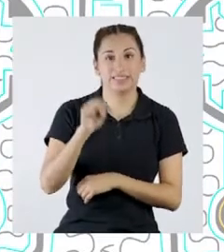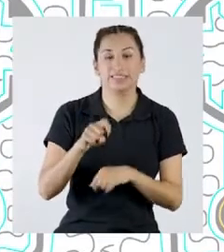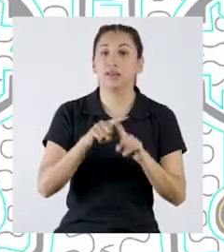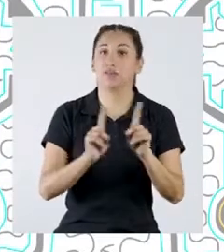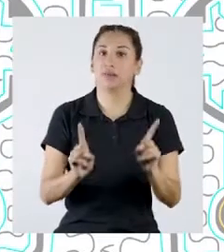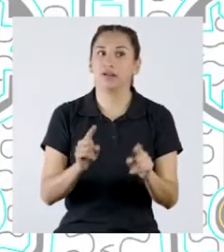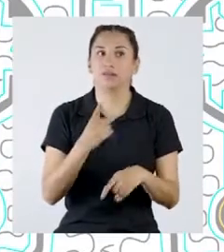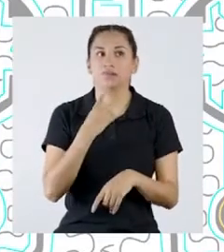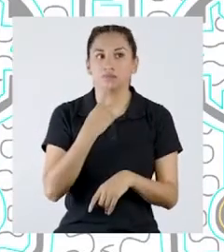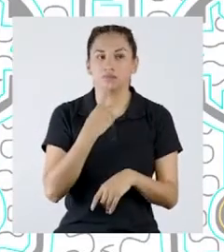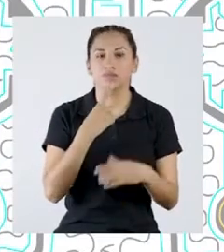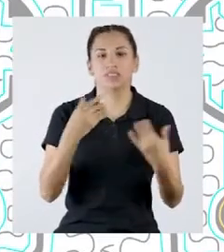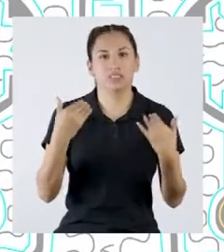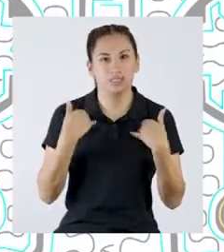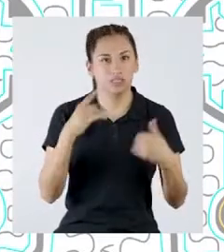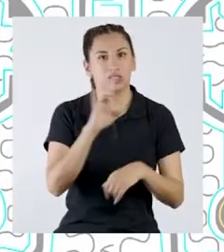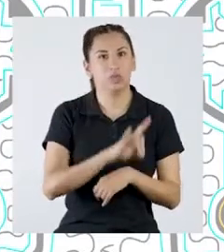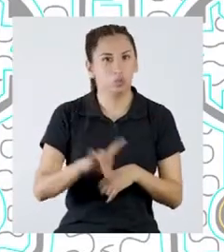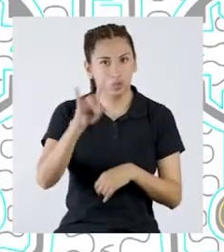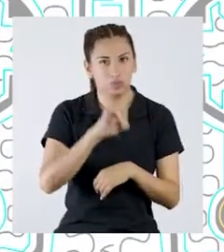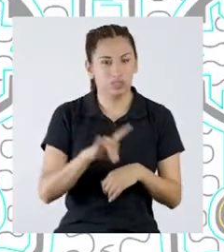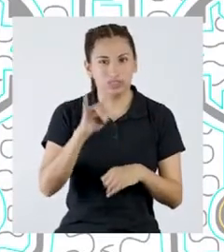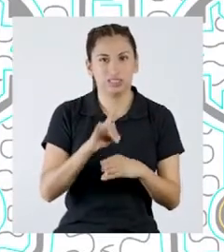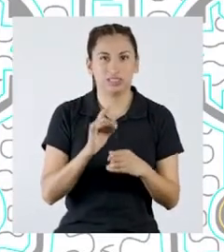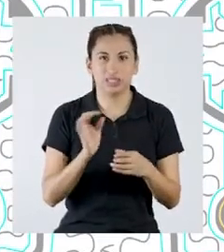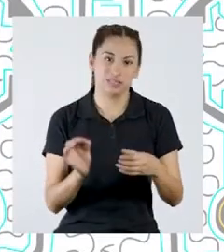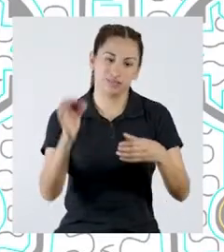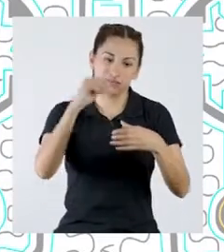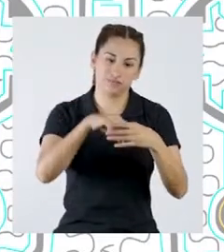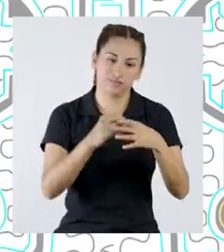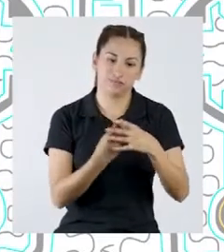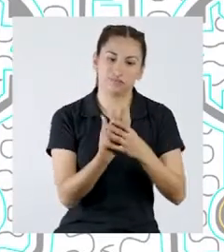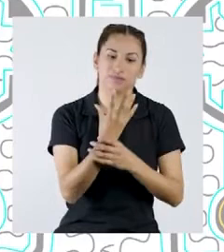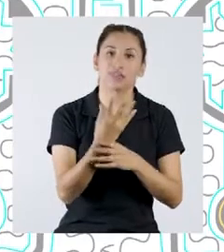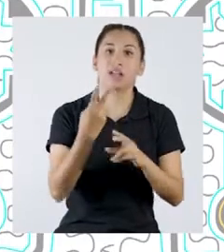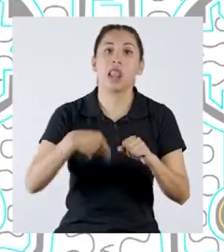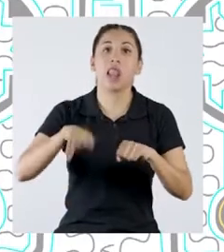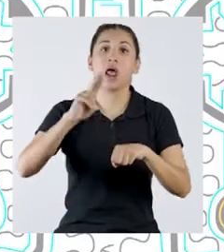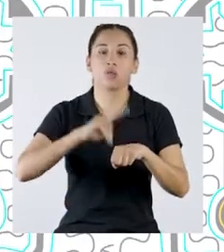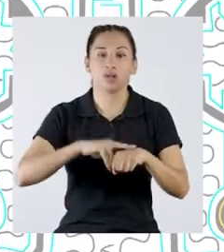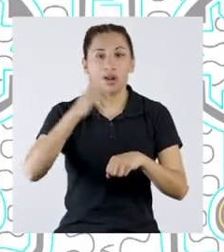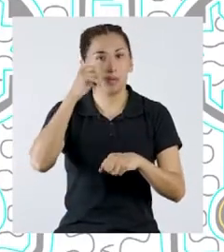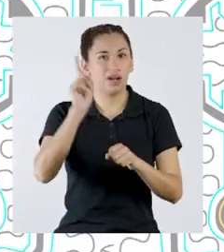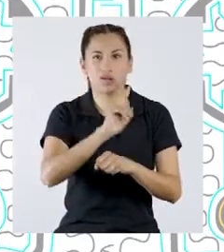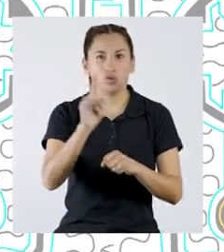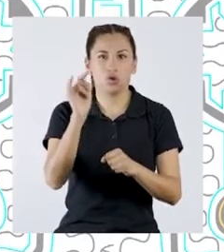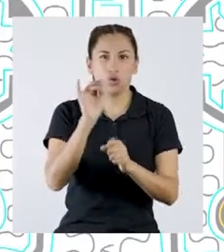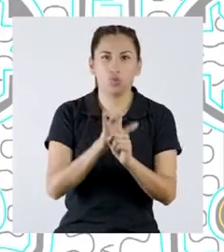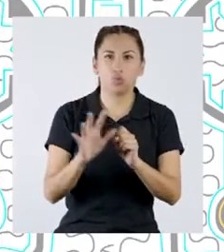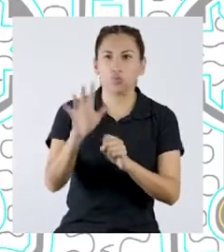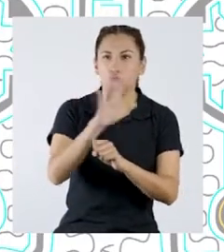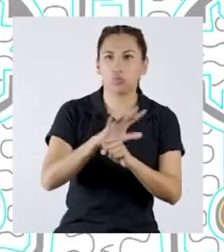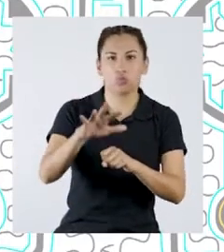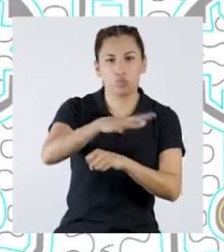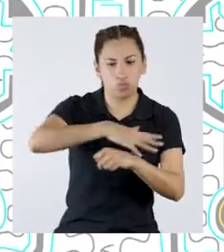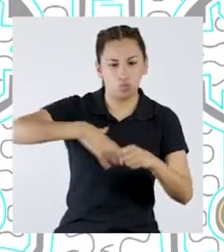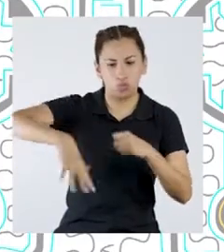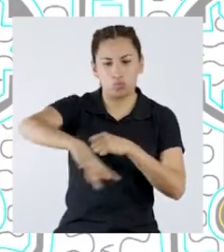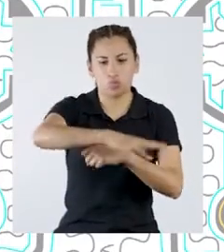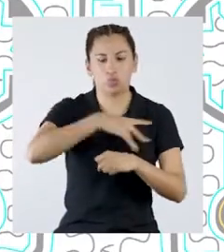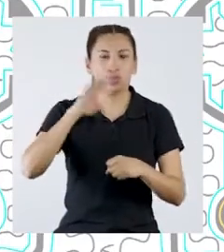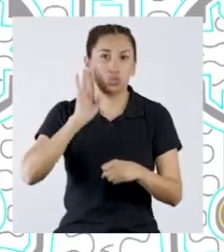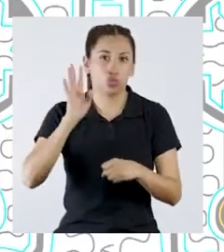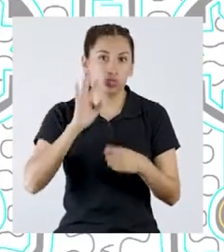Sí, pero tendríamos que utilizar fertilizantes naturales para no contaminar el